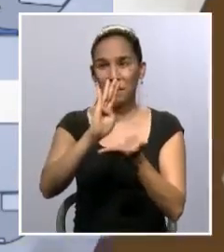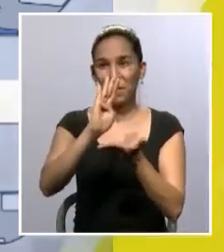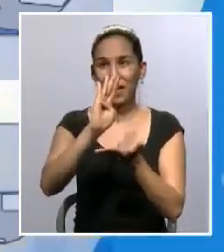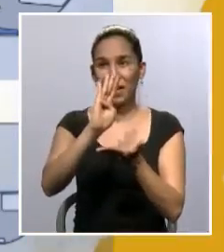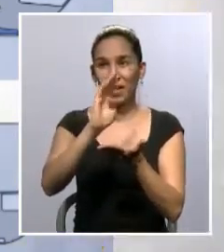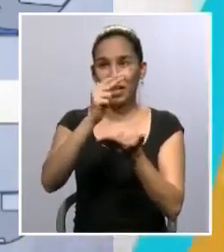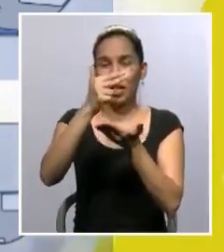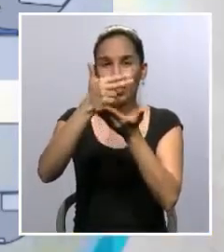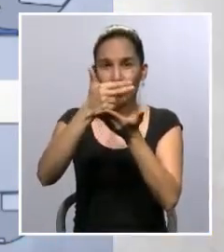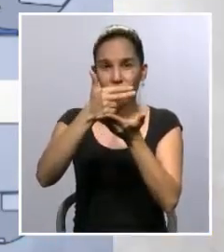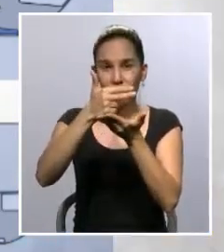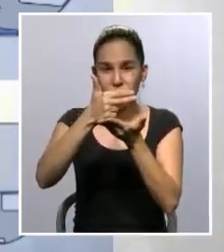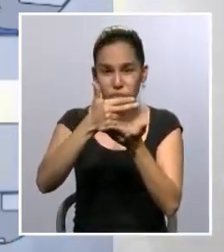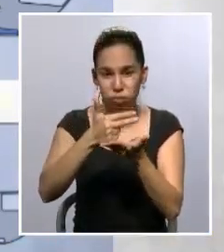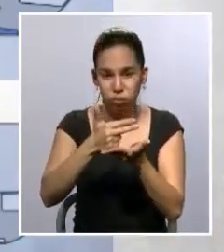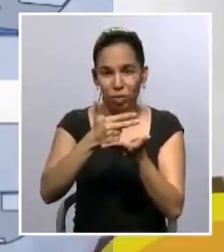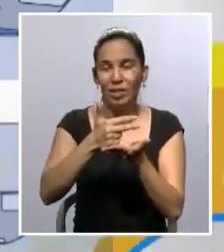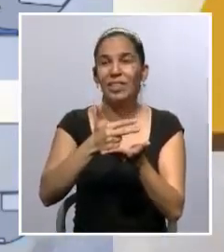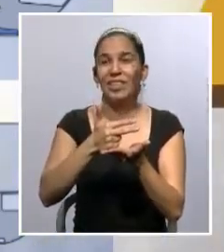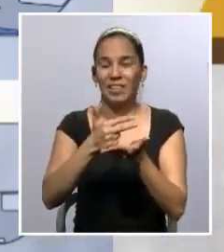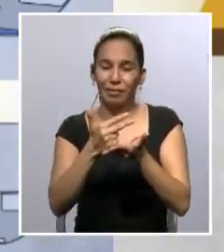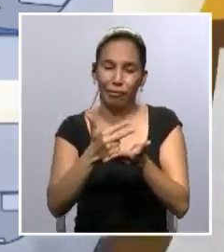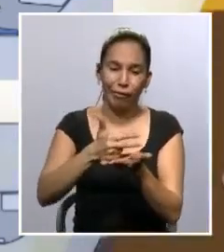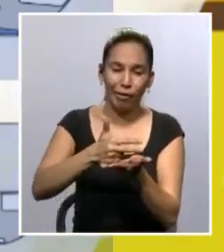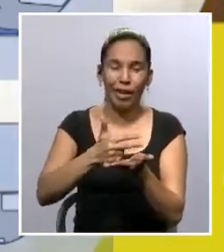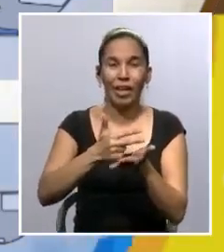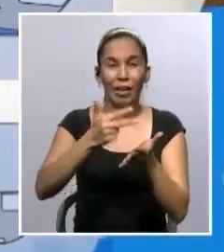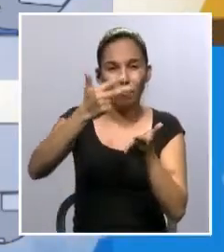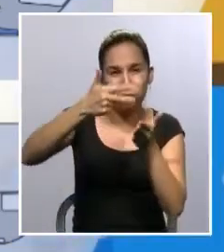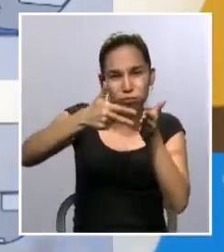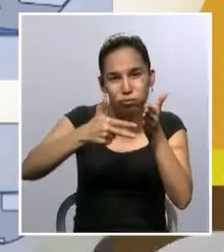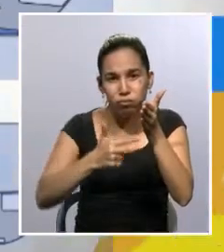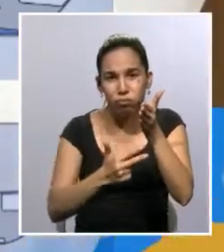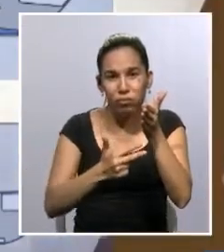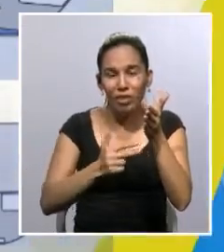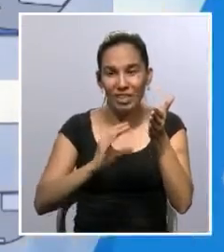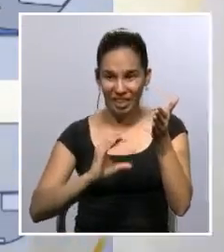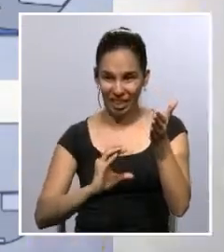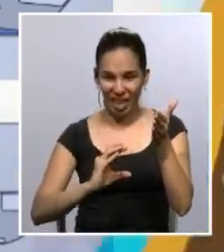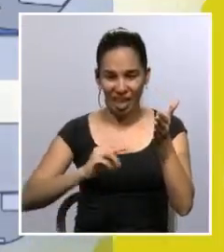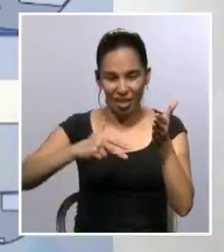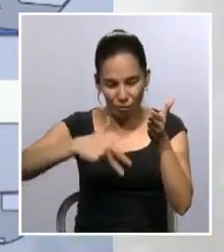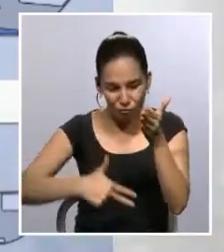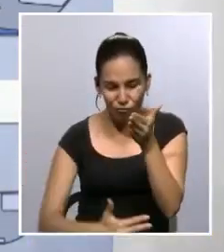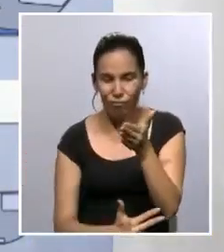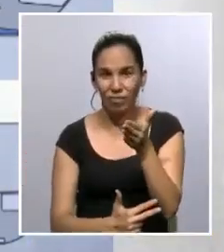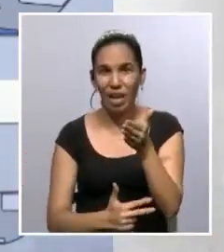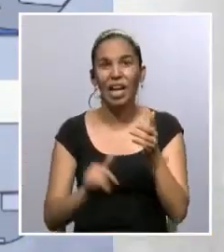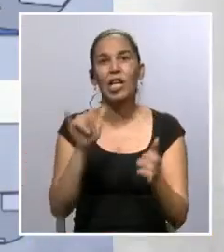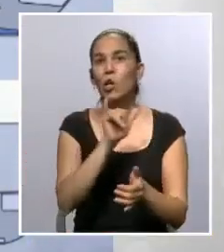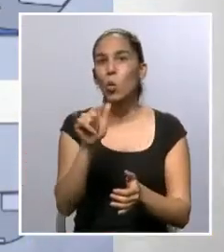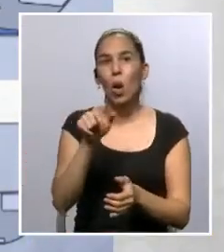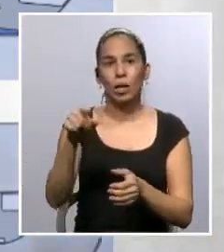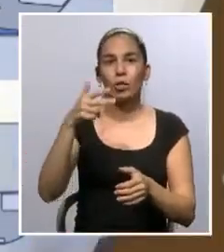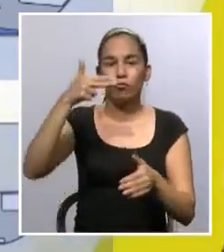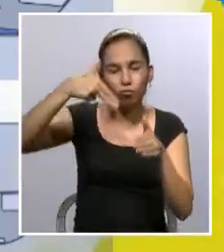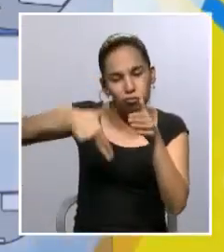a bajar y en C ya está completamente sumergido. Así es como funcionan los submarinos.